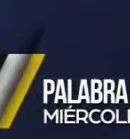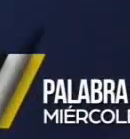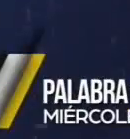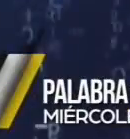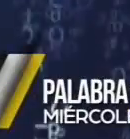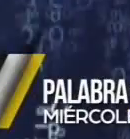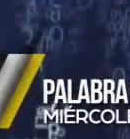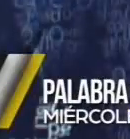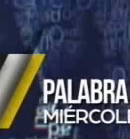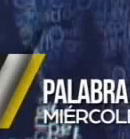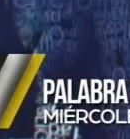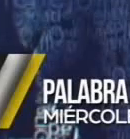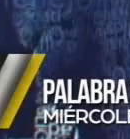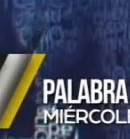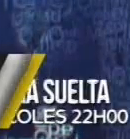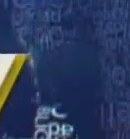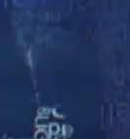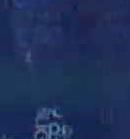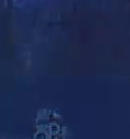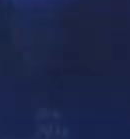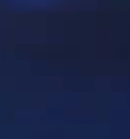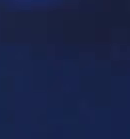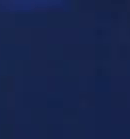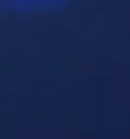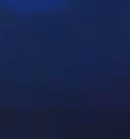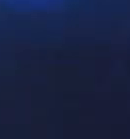construyen puentes,